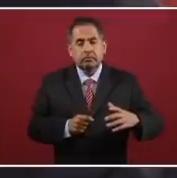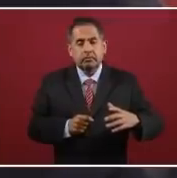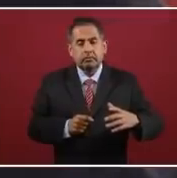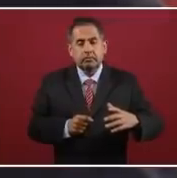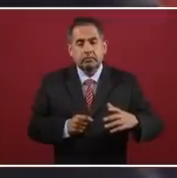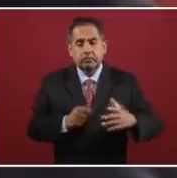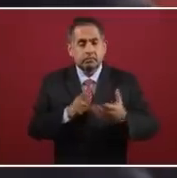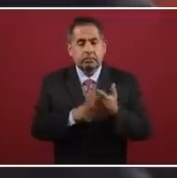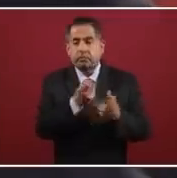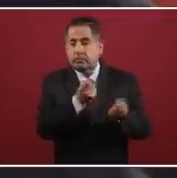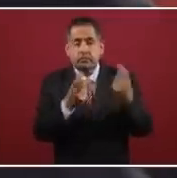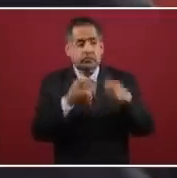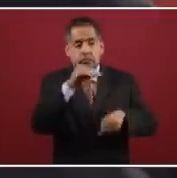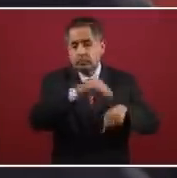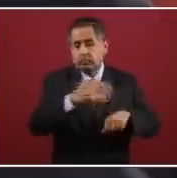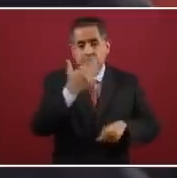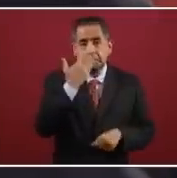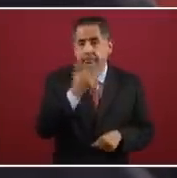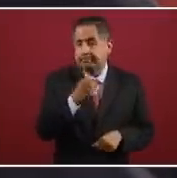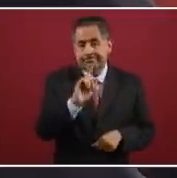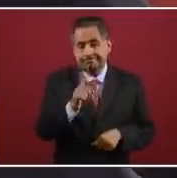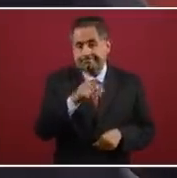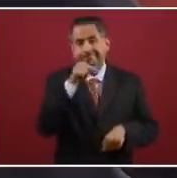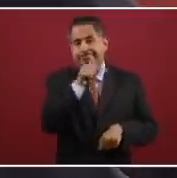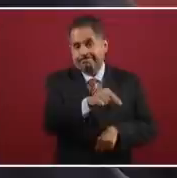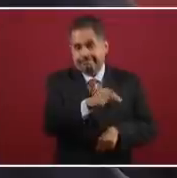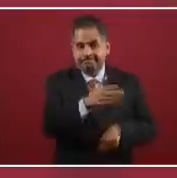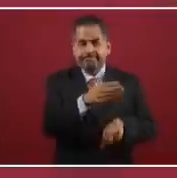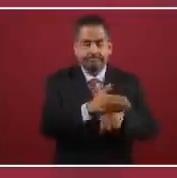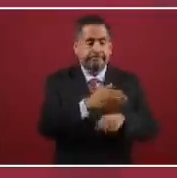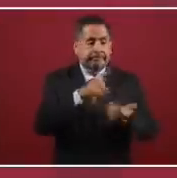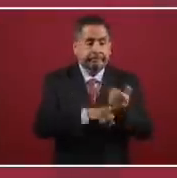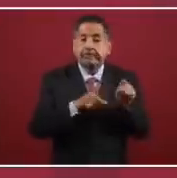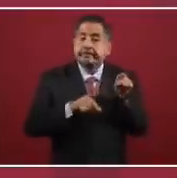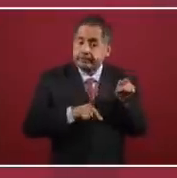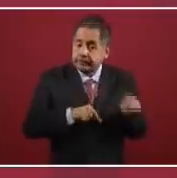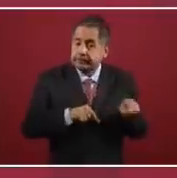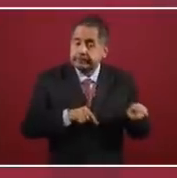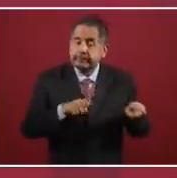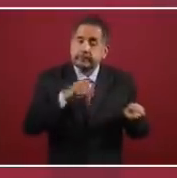no se portaron bien. Entonces, ellos quieren